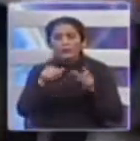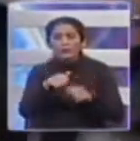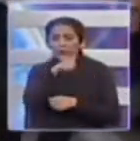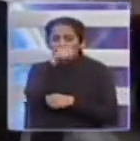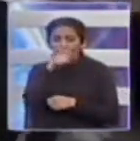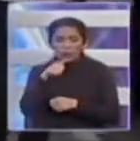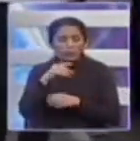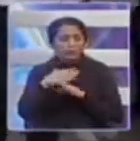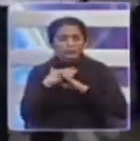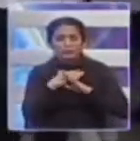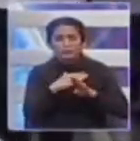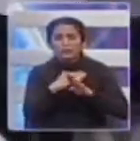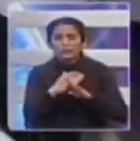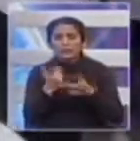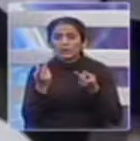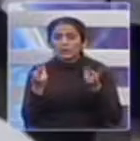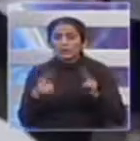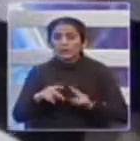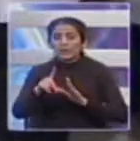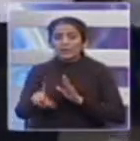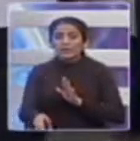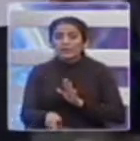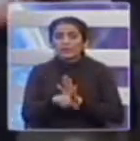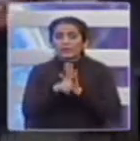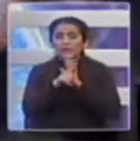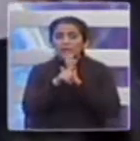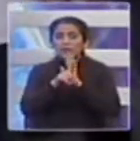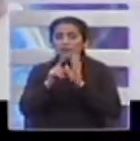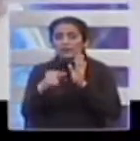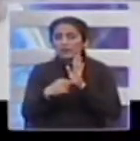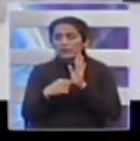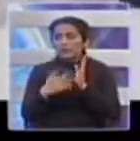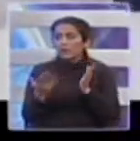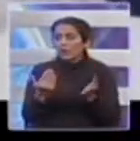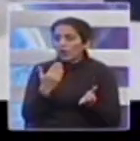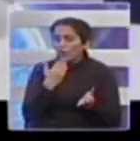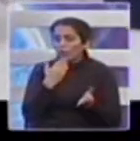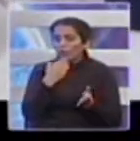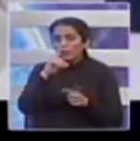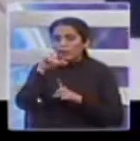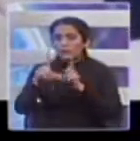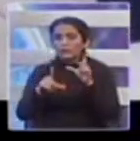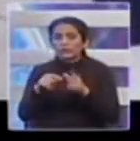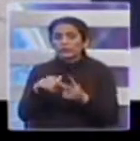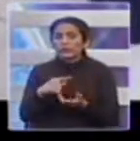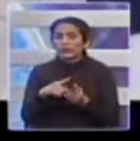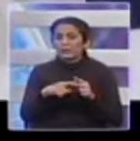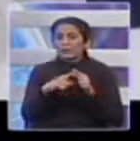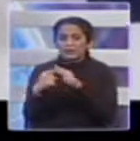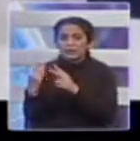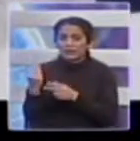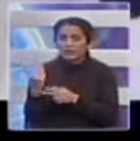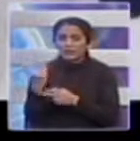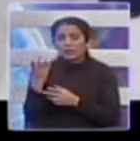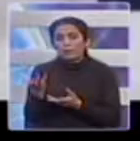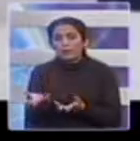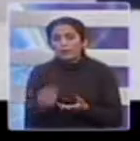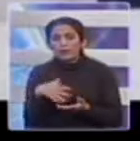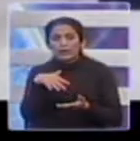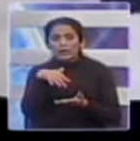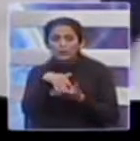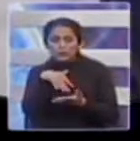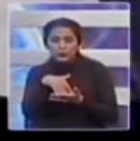promulgación de una ley que elimine los intereses en los créditos estudiantiles. Una ley de crédito estudiantil